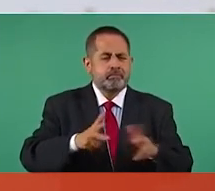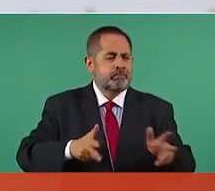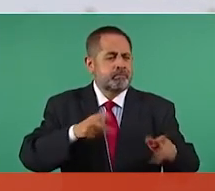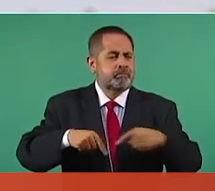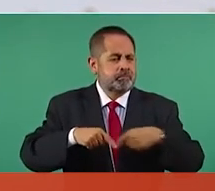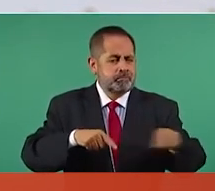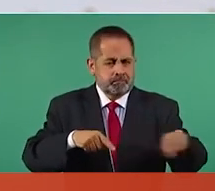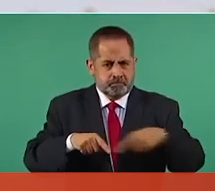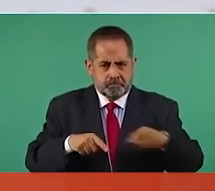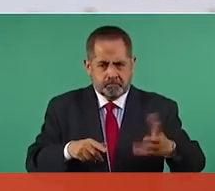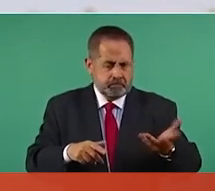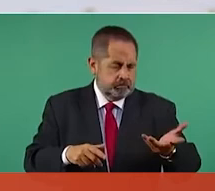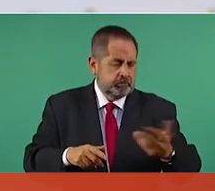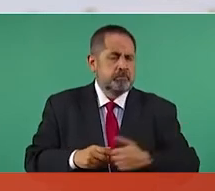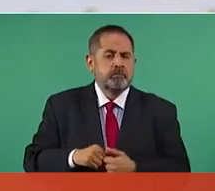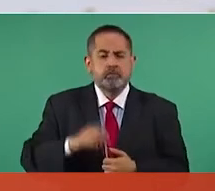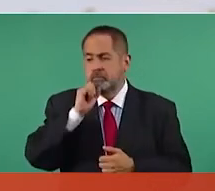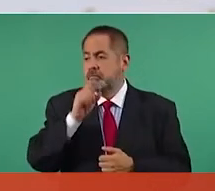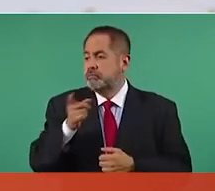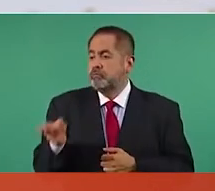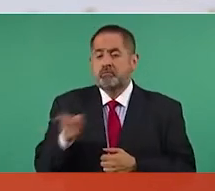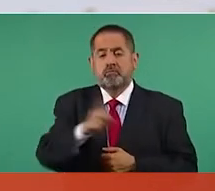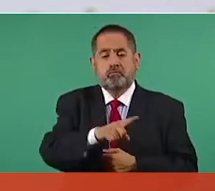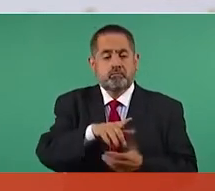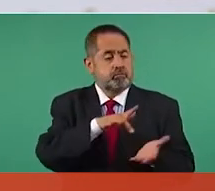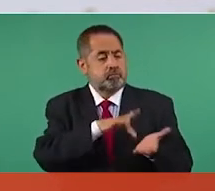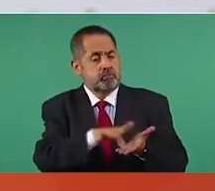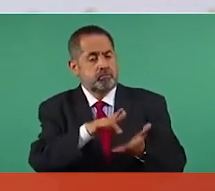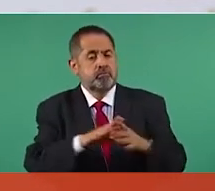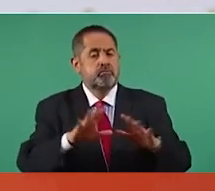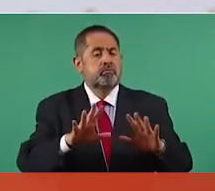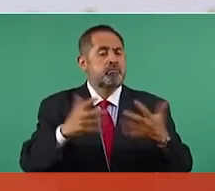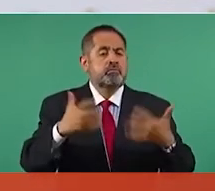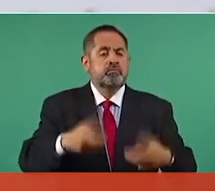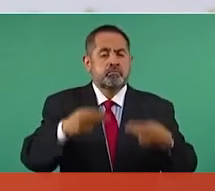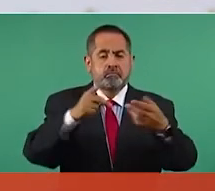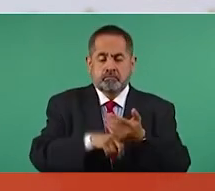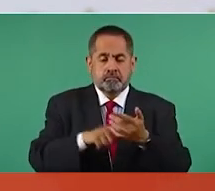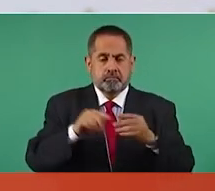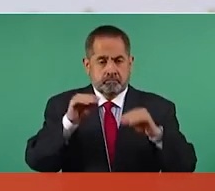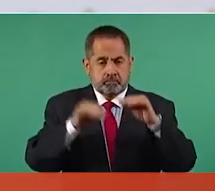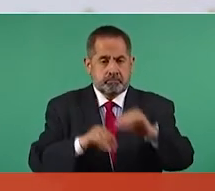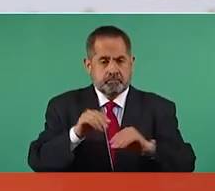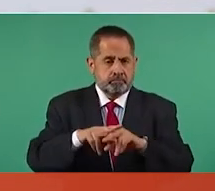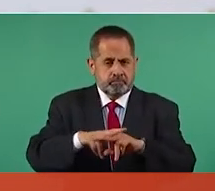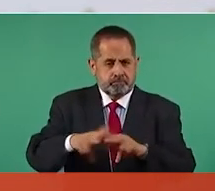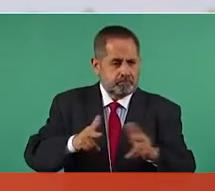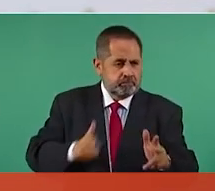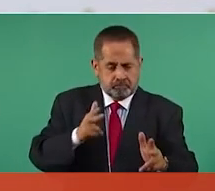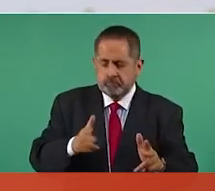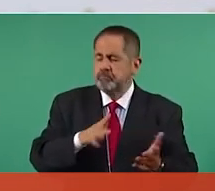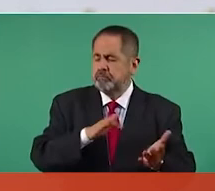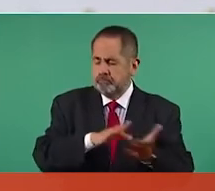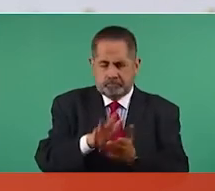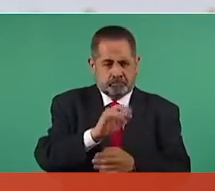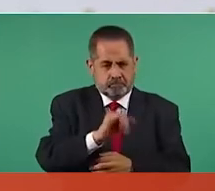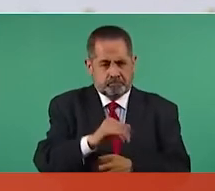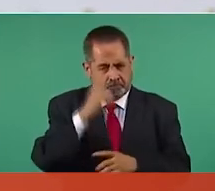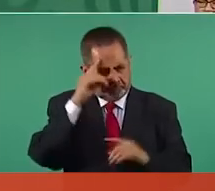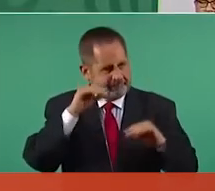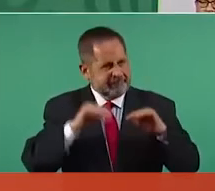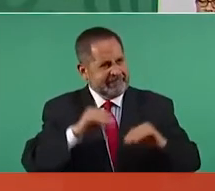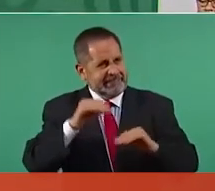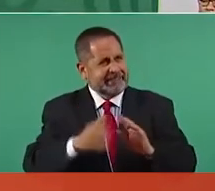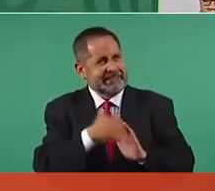hay apoyo de la empresa concesionaria del ferrocarril para que esta obra